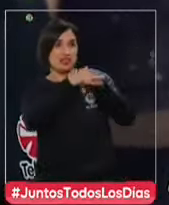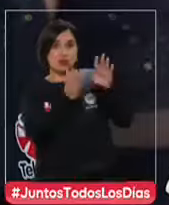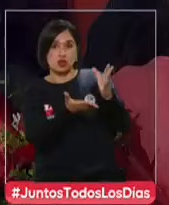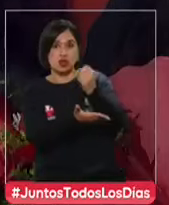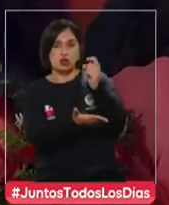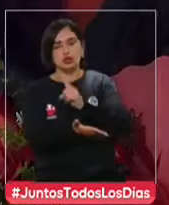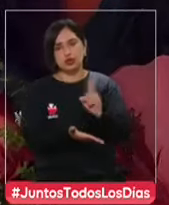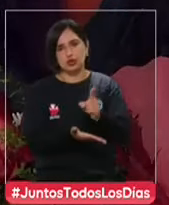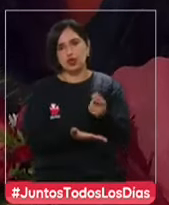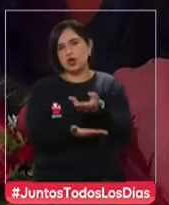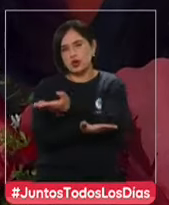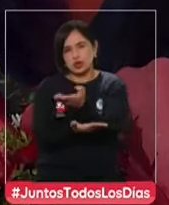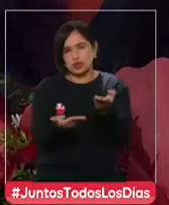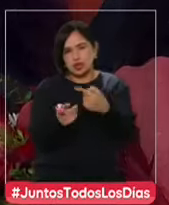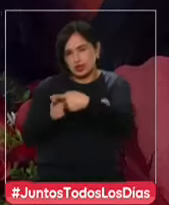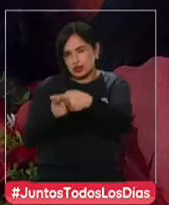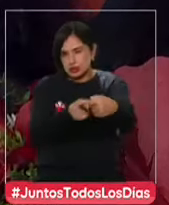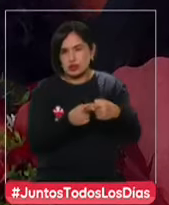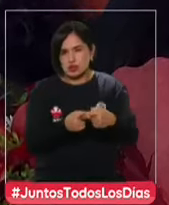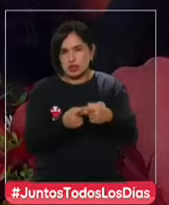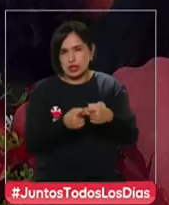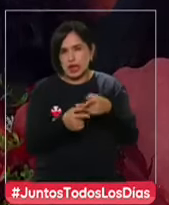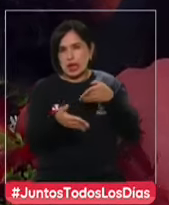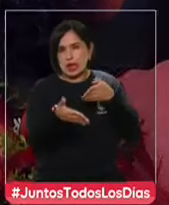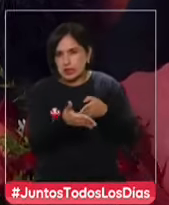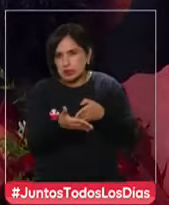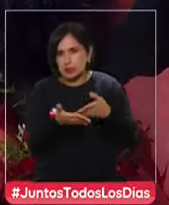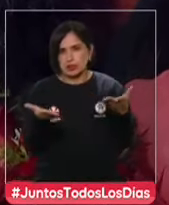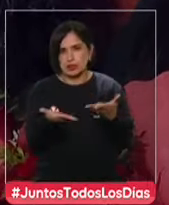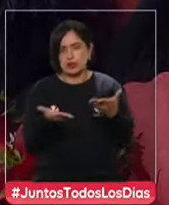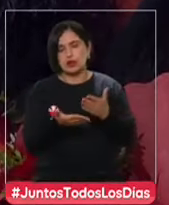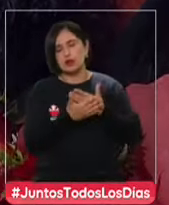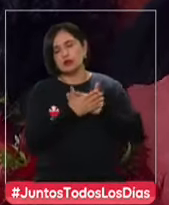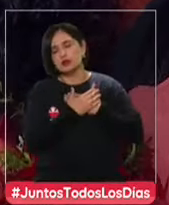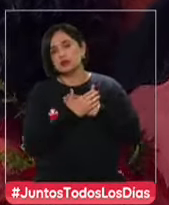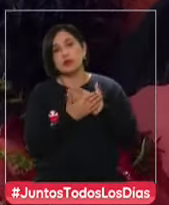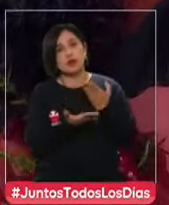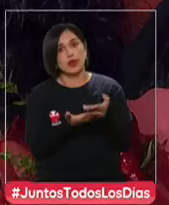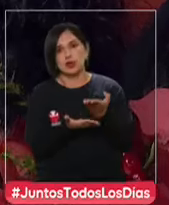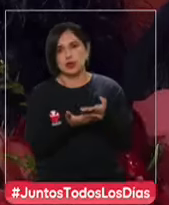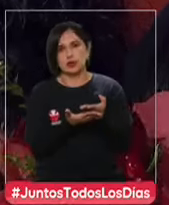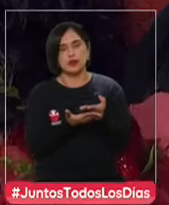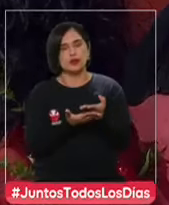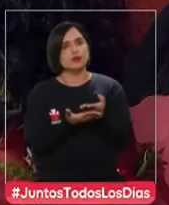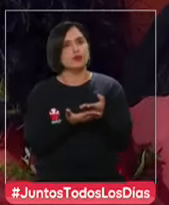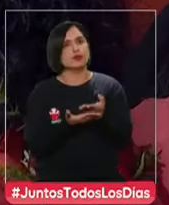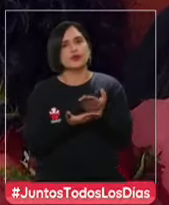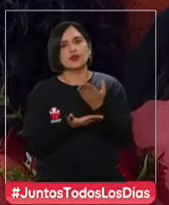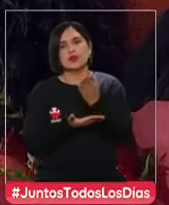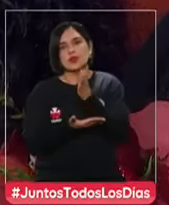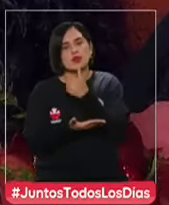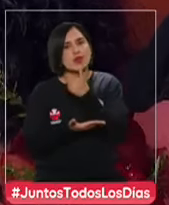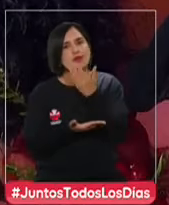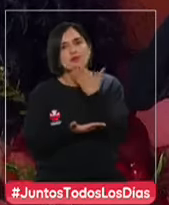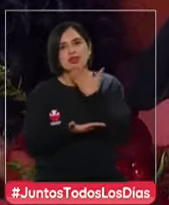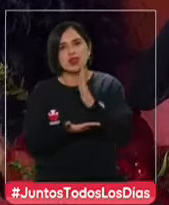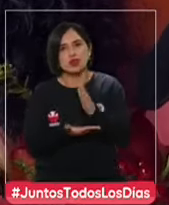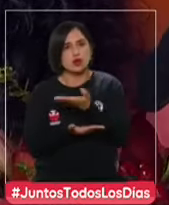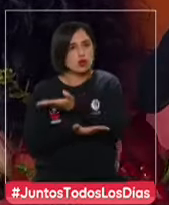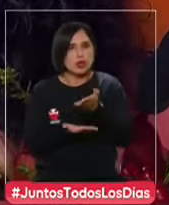sean ustedes, la sociedad, el que se los ponga. Se los pedimos de corazón y por eso no hay un acto de amor más lindo que ahora